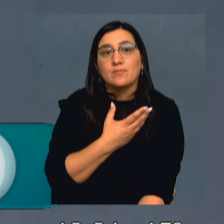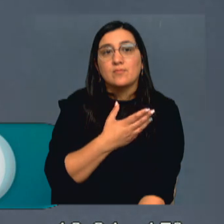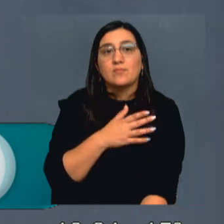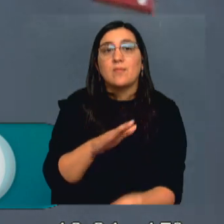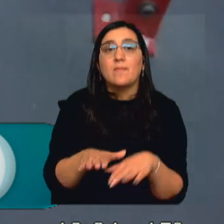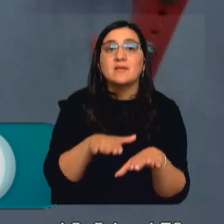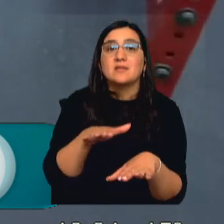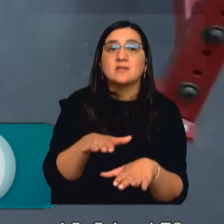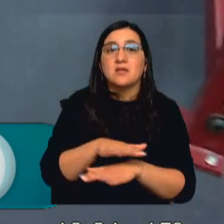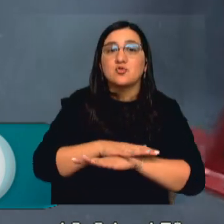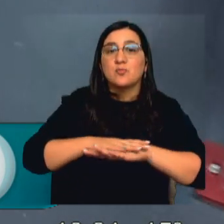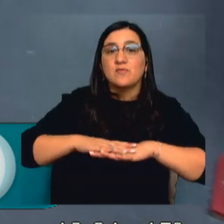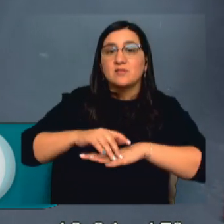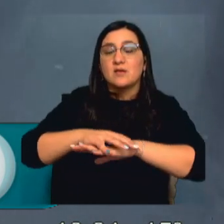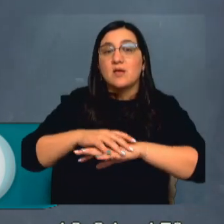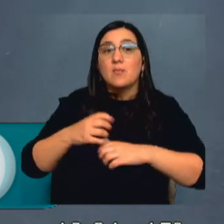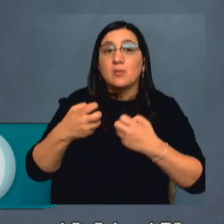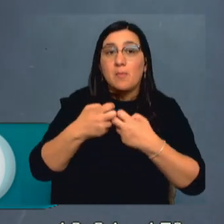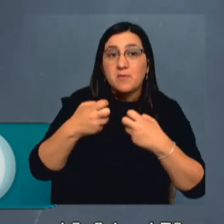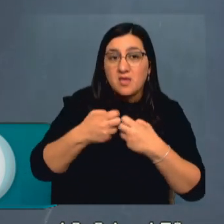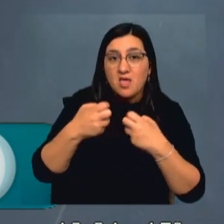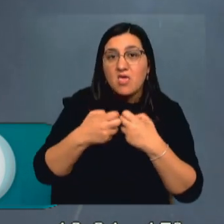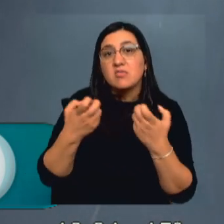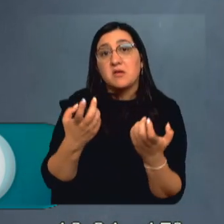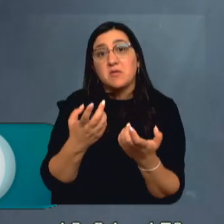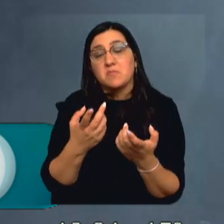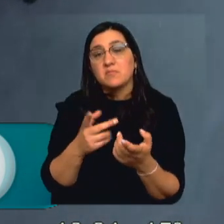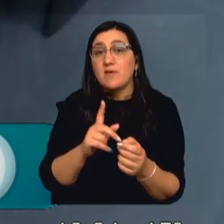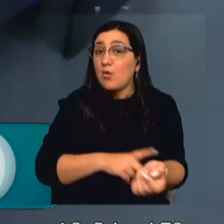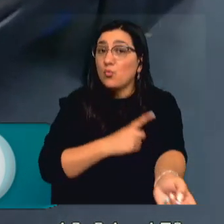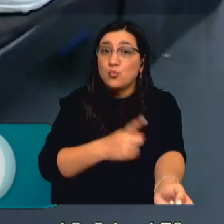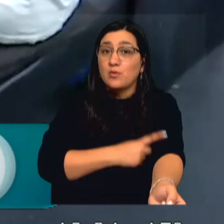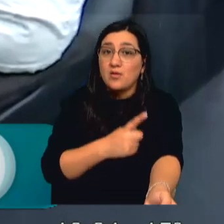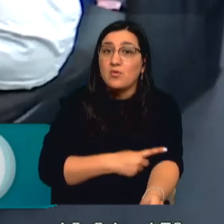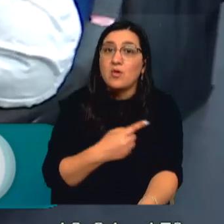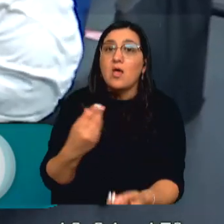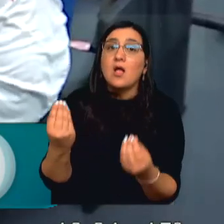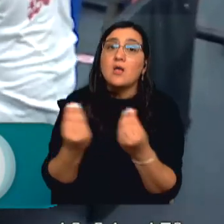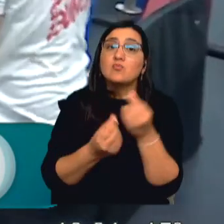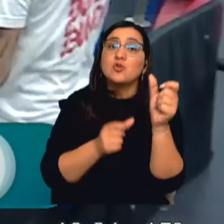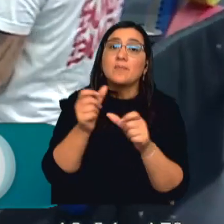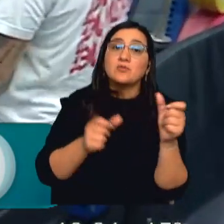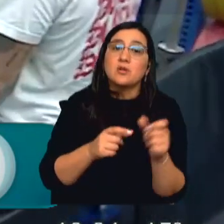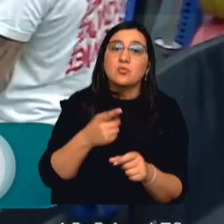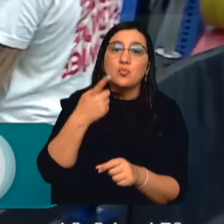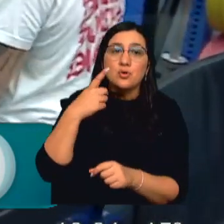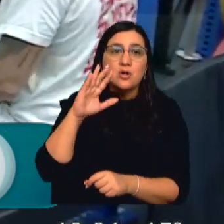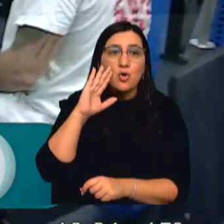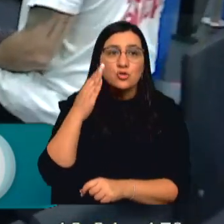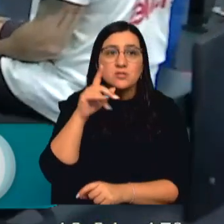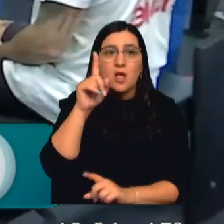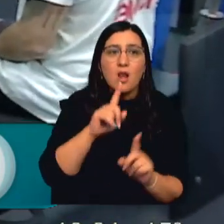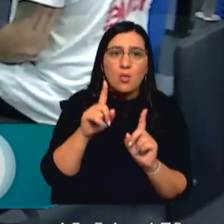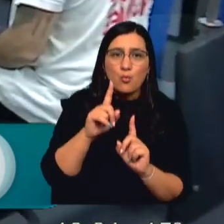pasarse a superficies más rugosas, piedras, pedregullo. Te vas acostumbrando. Y acá veo que hay mucha gente. ¿Reconoces en este equipo a alguien